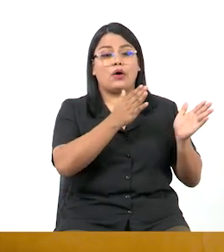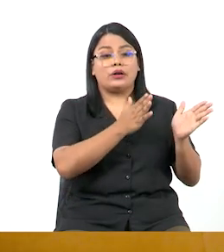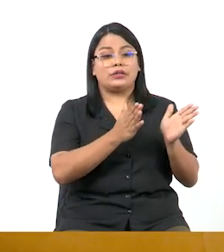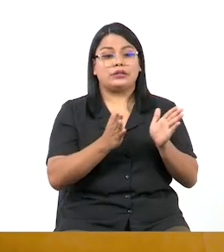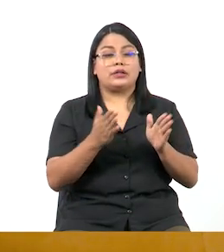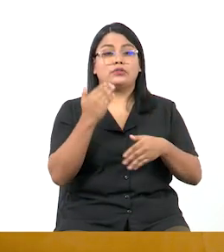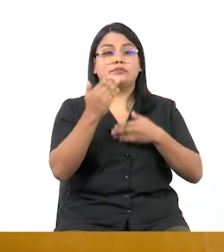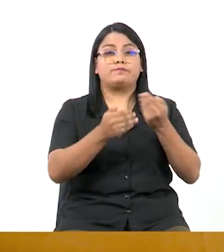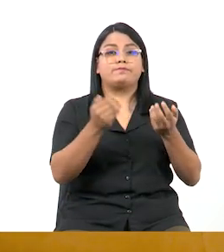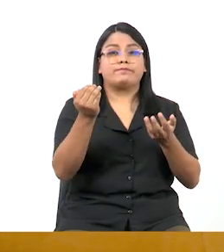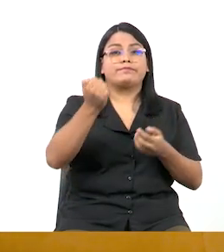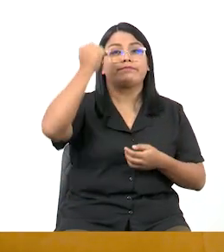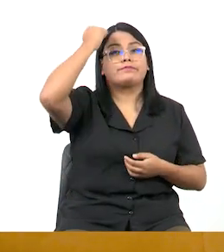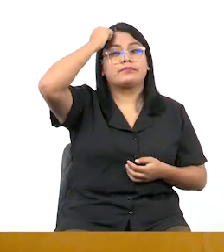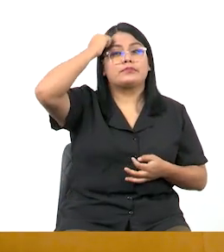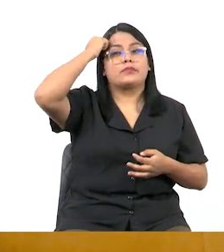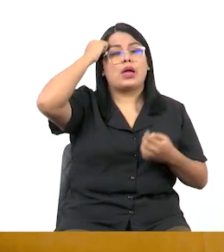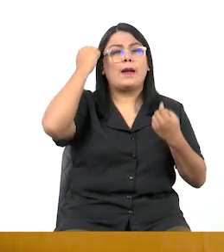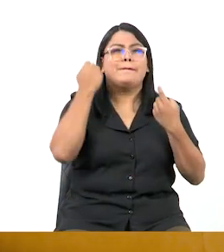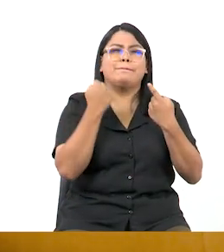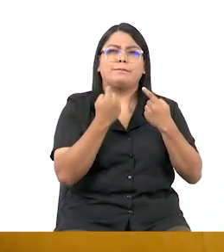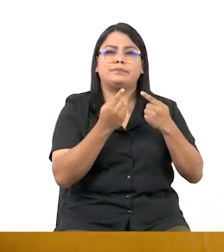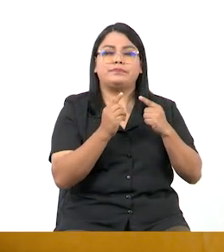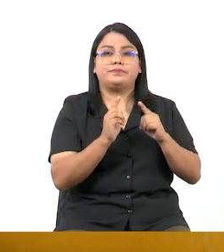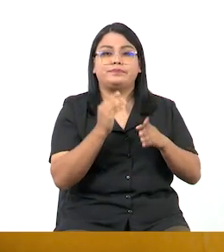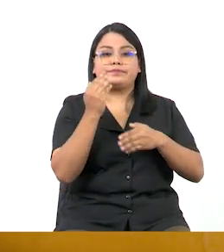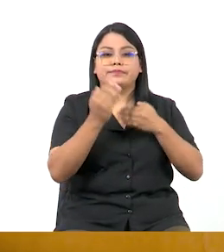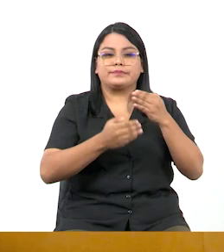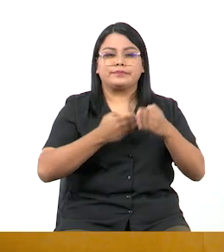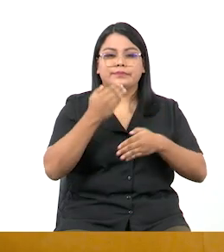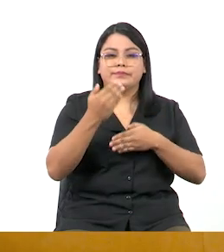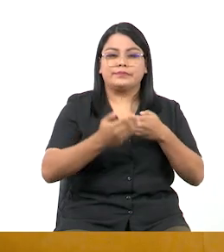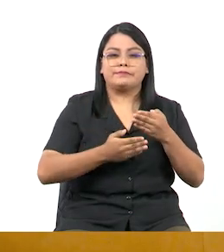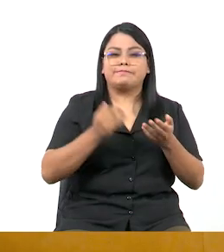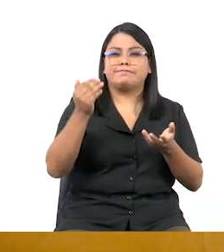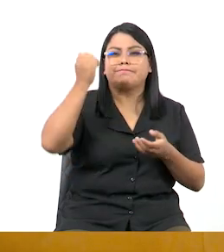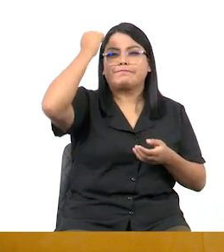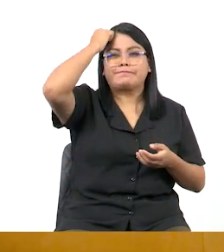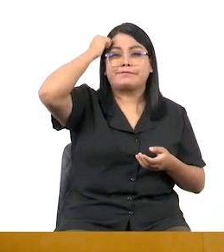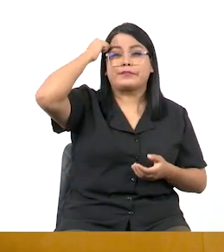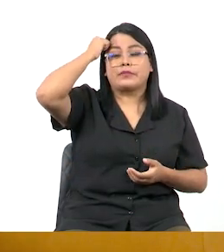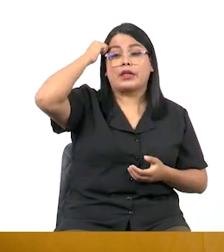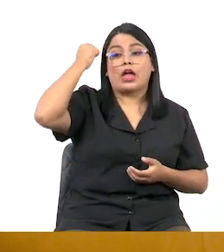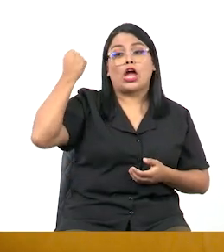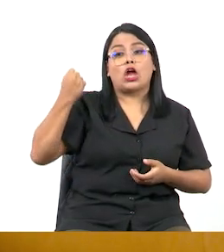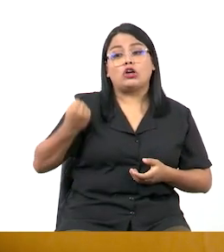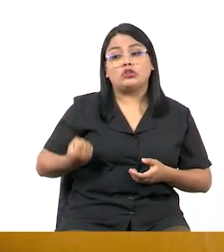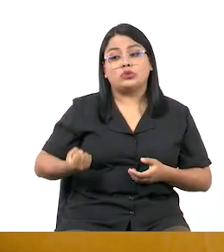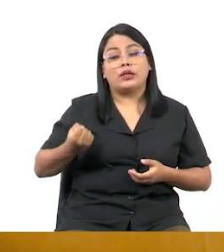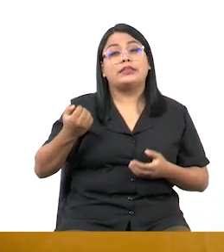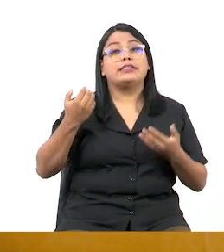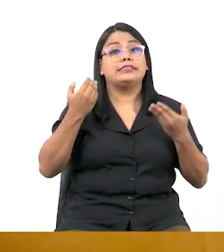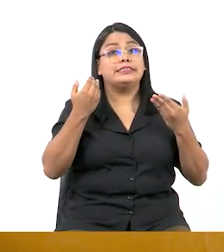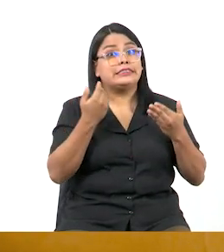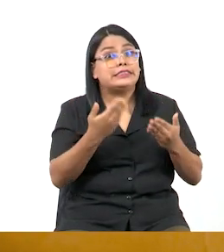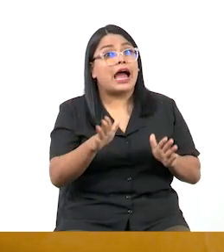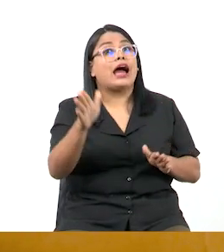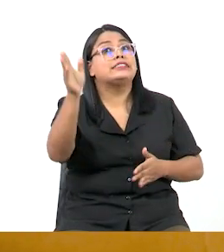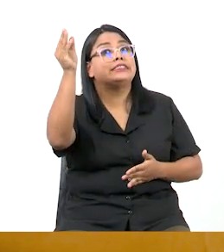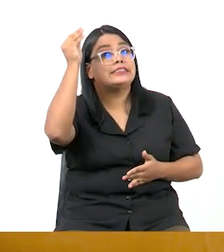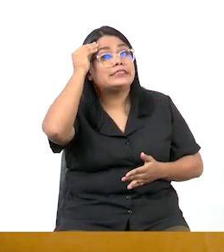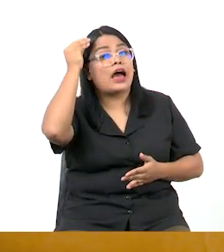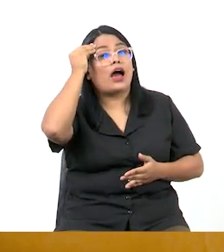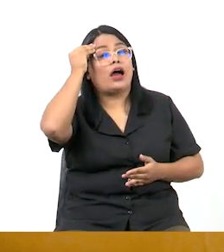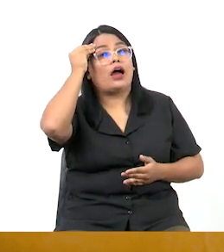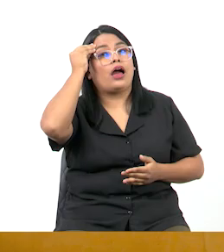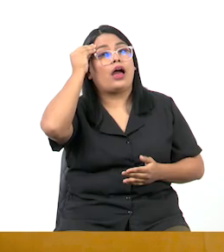ordenando el proceso de enseñanza-aprendizaje, pero nos está trayendo el proceso de enseñanza desde lo que el estudiantado sabe. ¿Qué quiere decir?